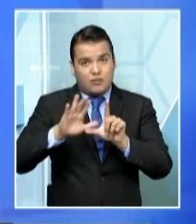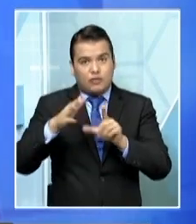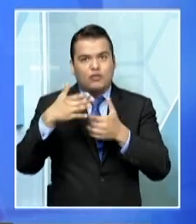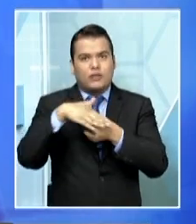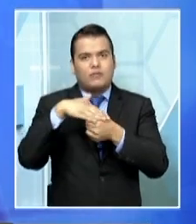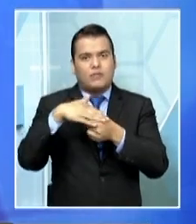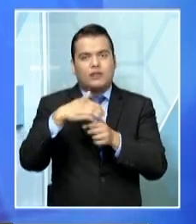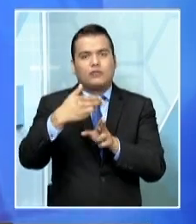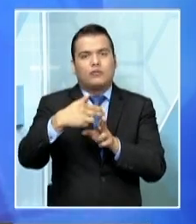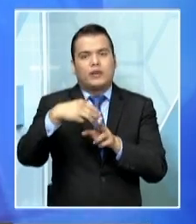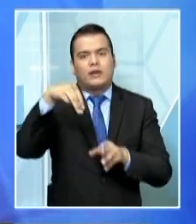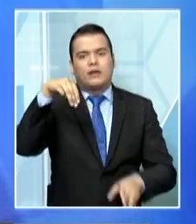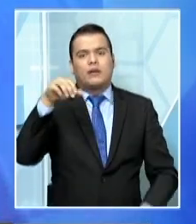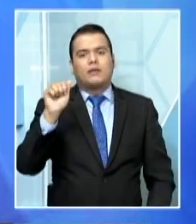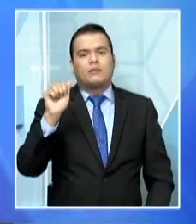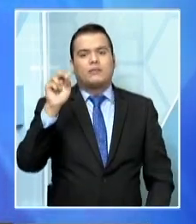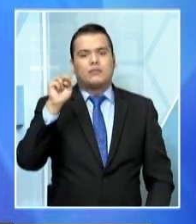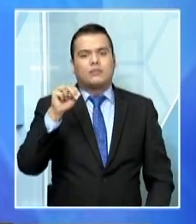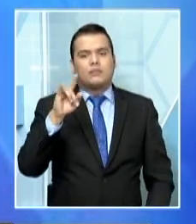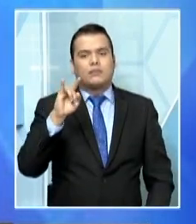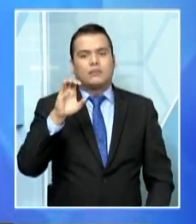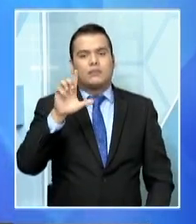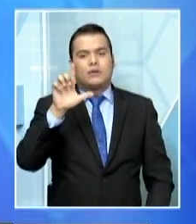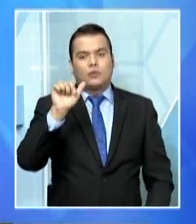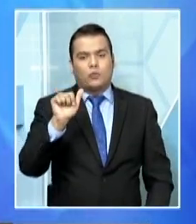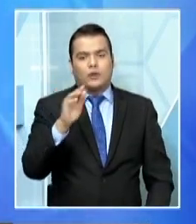el barrio Manuela Beltrán.